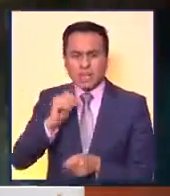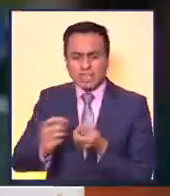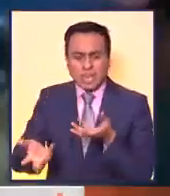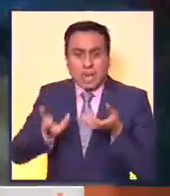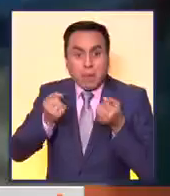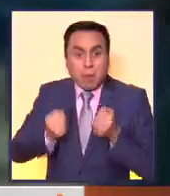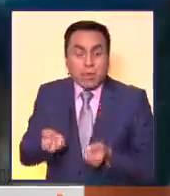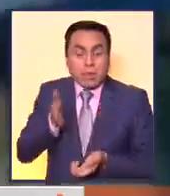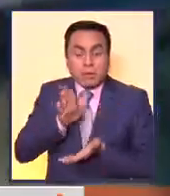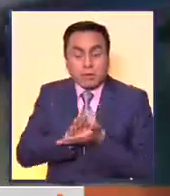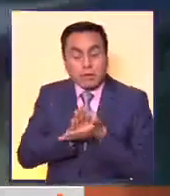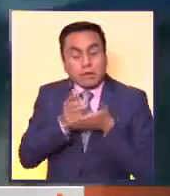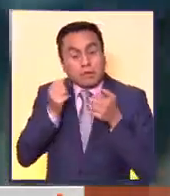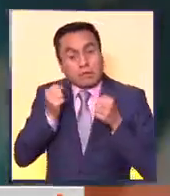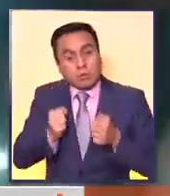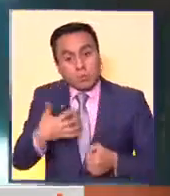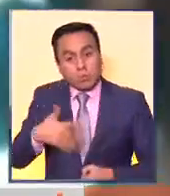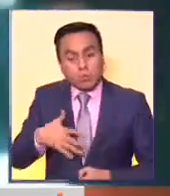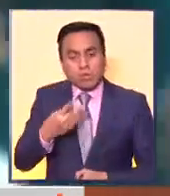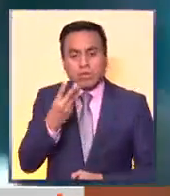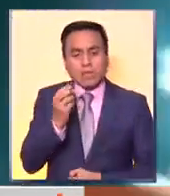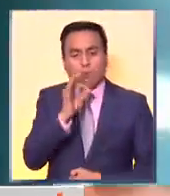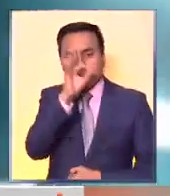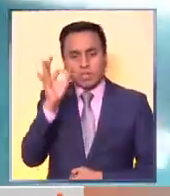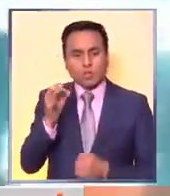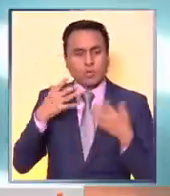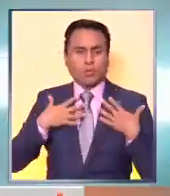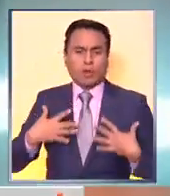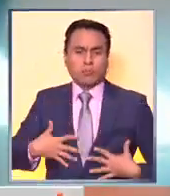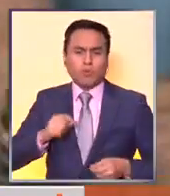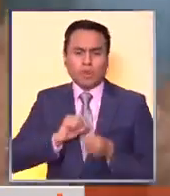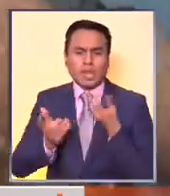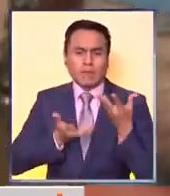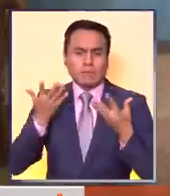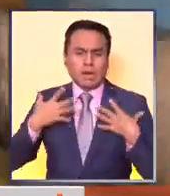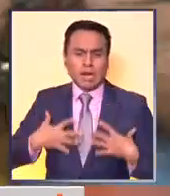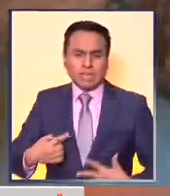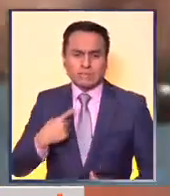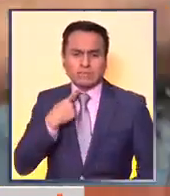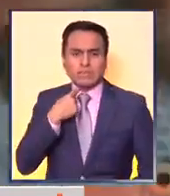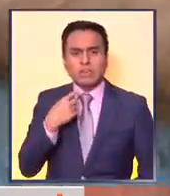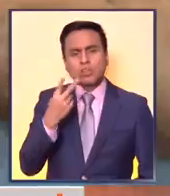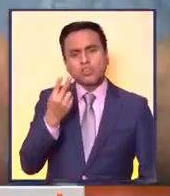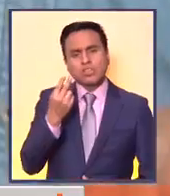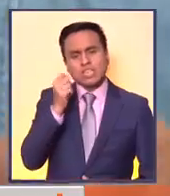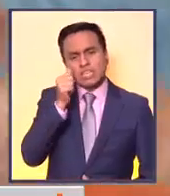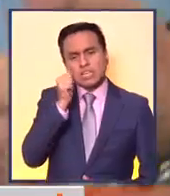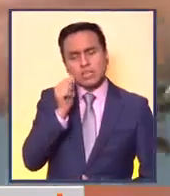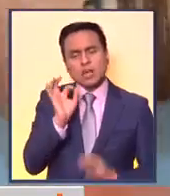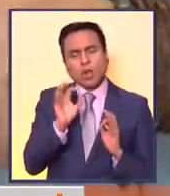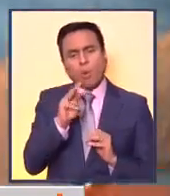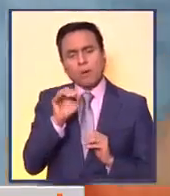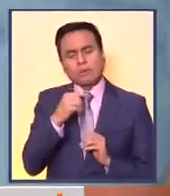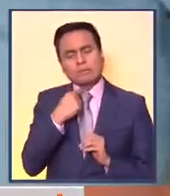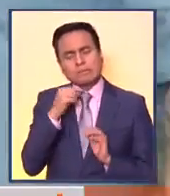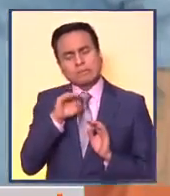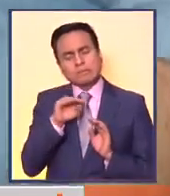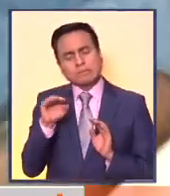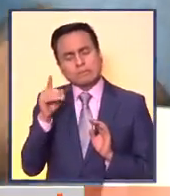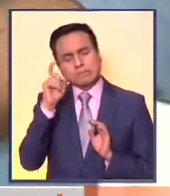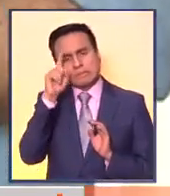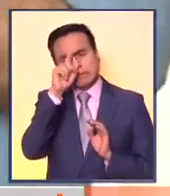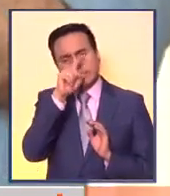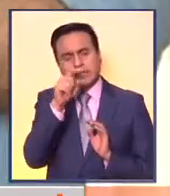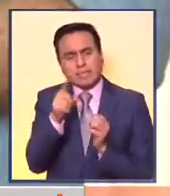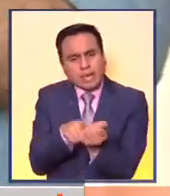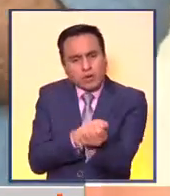sido mortal. Quedó con el 30% de su cuerpo quemado, permaneció 12 días en coma y estuvo largos meses en